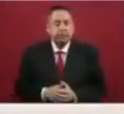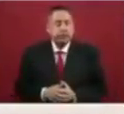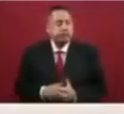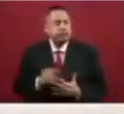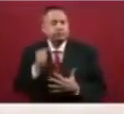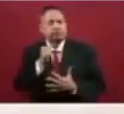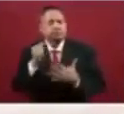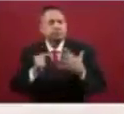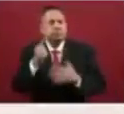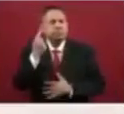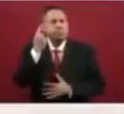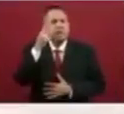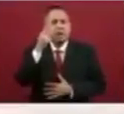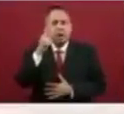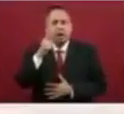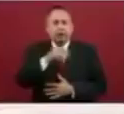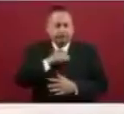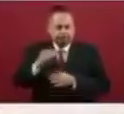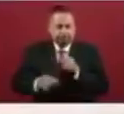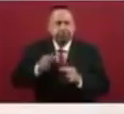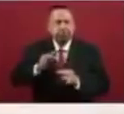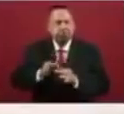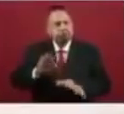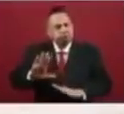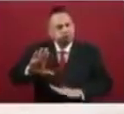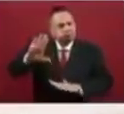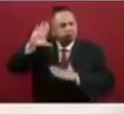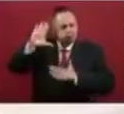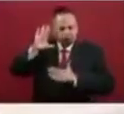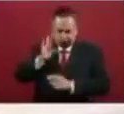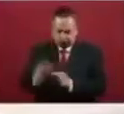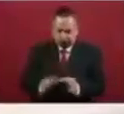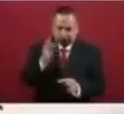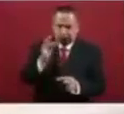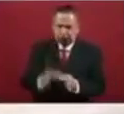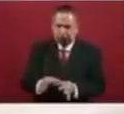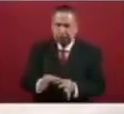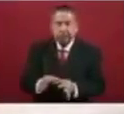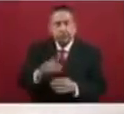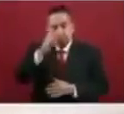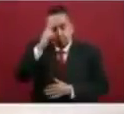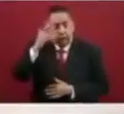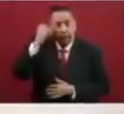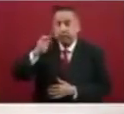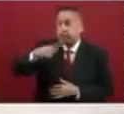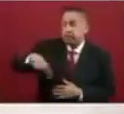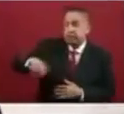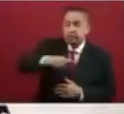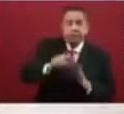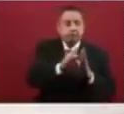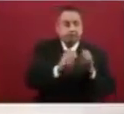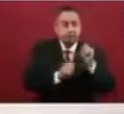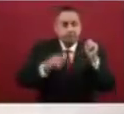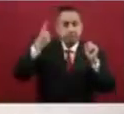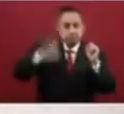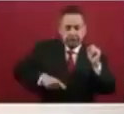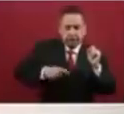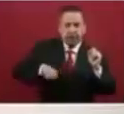para cumplir con el compromiso y también con el mandato constitucional